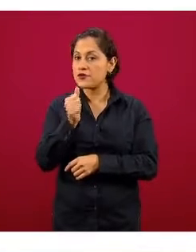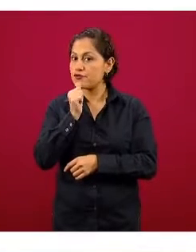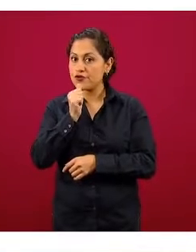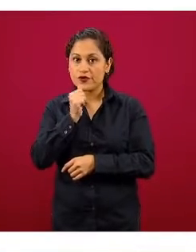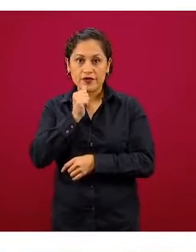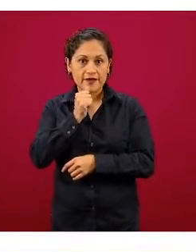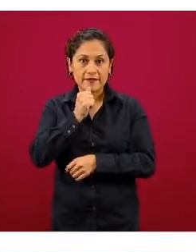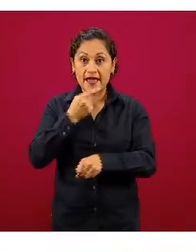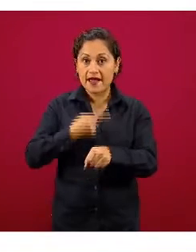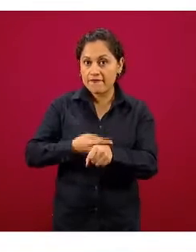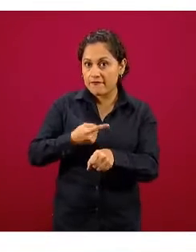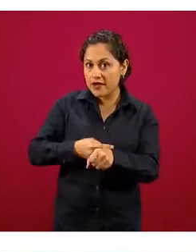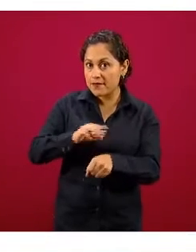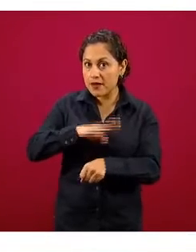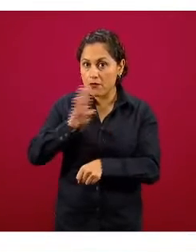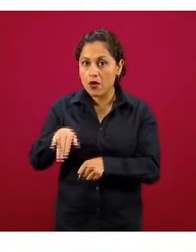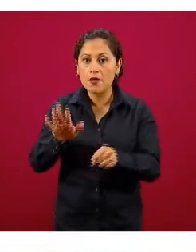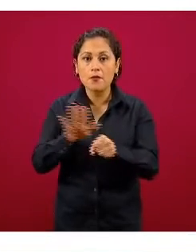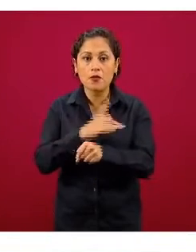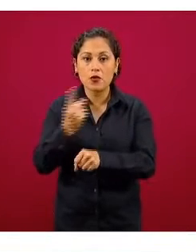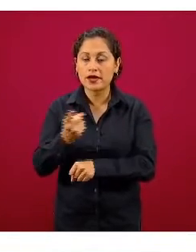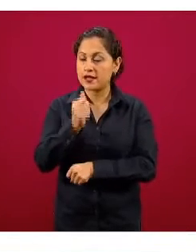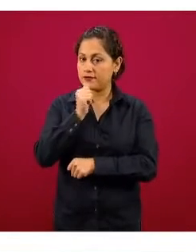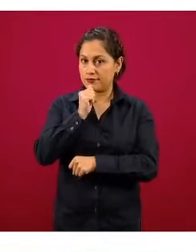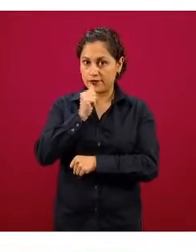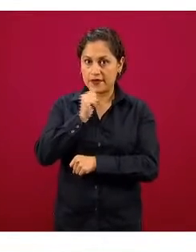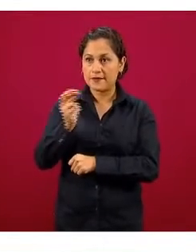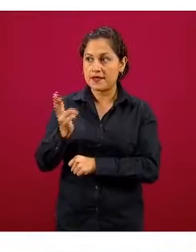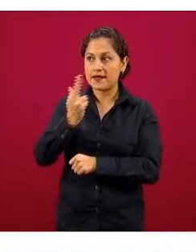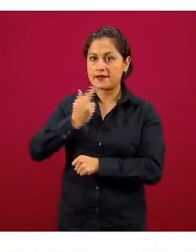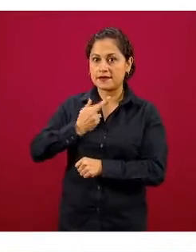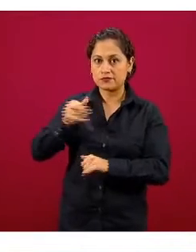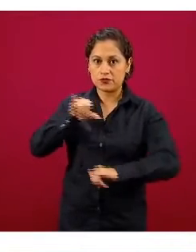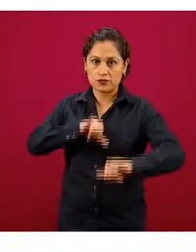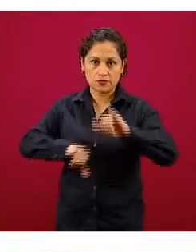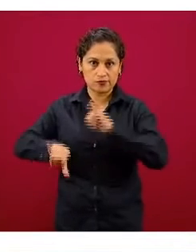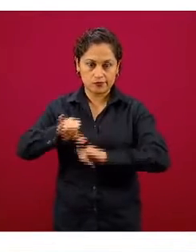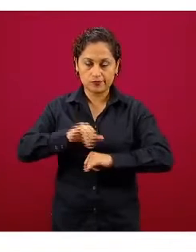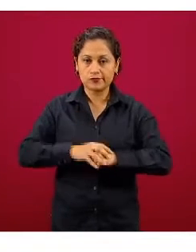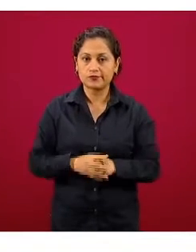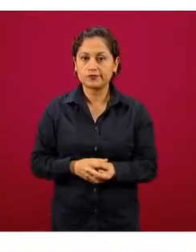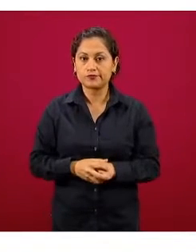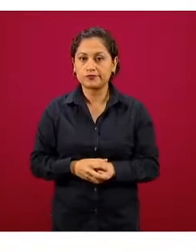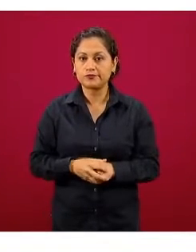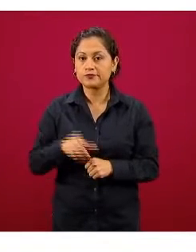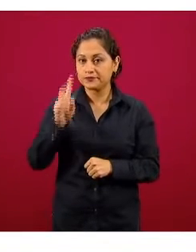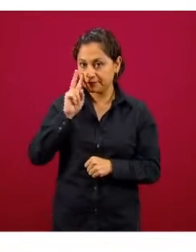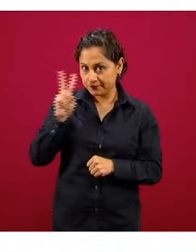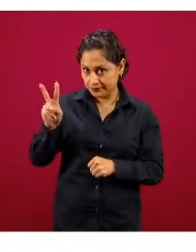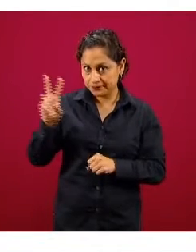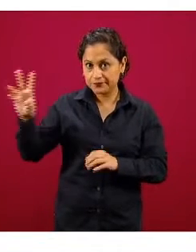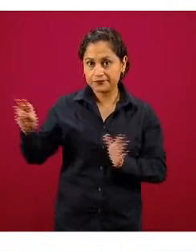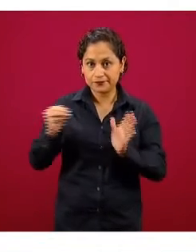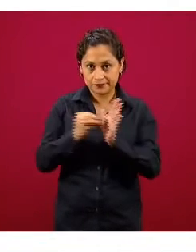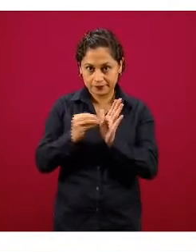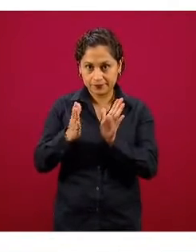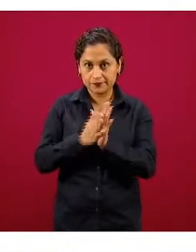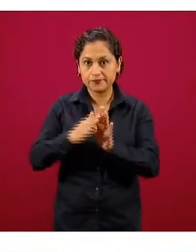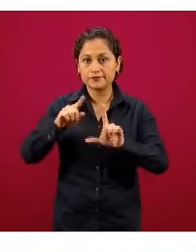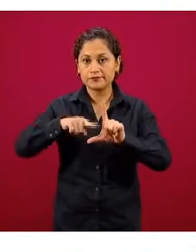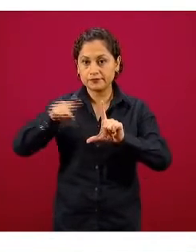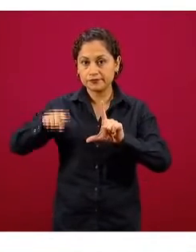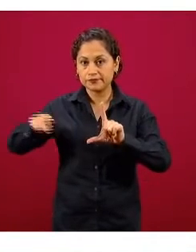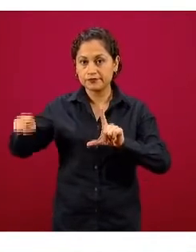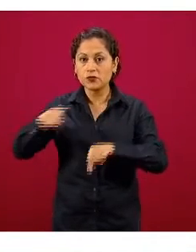es decir, está pendiente su resultado de laboratorio, pero igual las ven ustedes en la gráfica para que se sepa